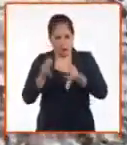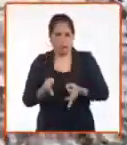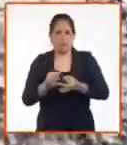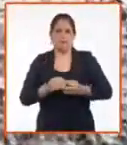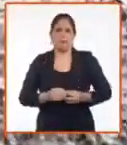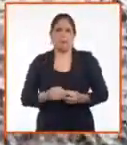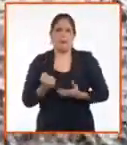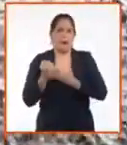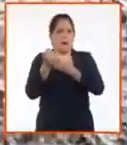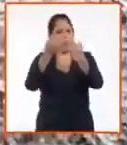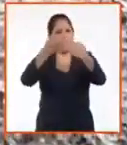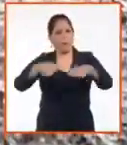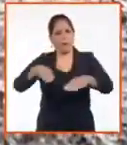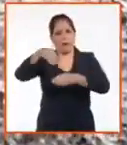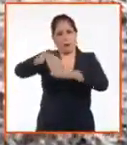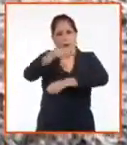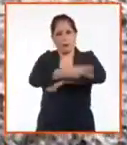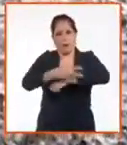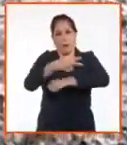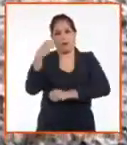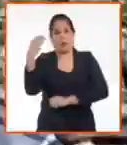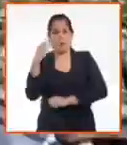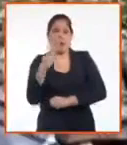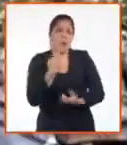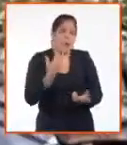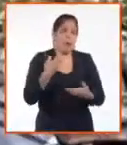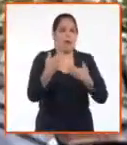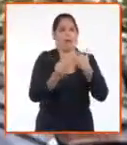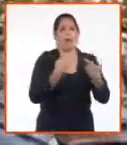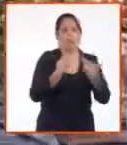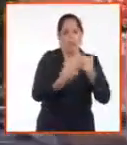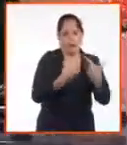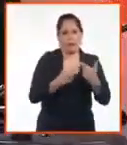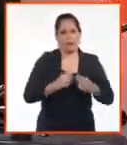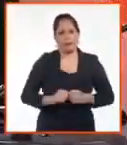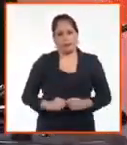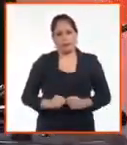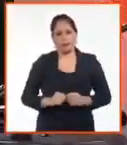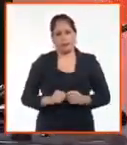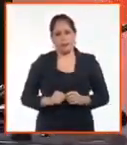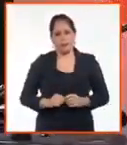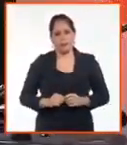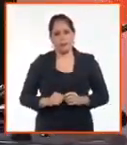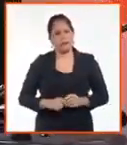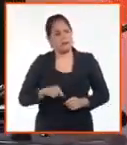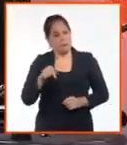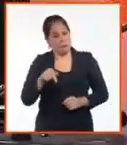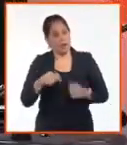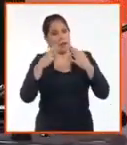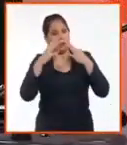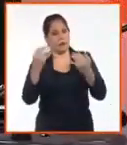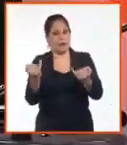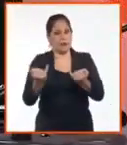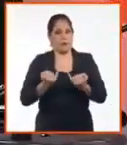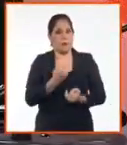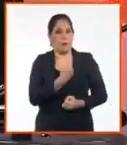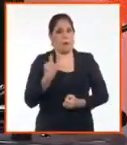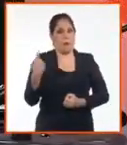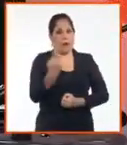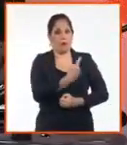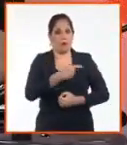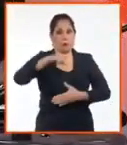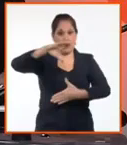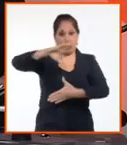de parte de venezuela para los procesos de diálogo con él ln una importante noticia para nuestra región